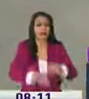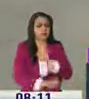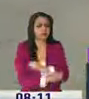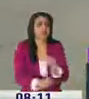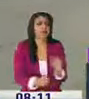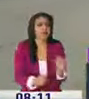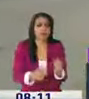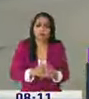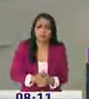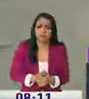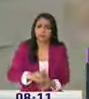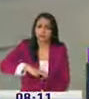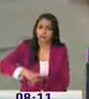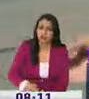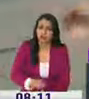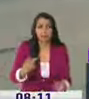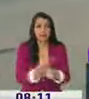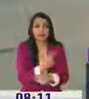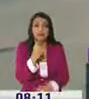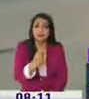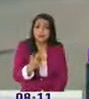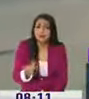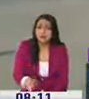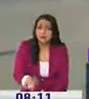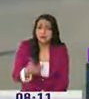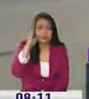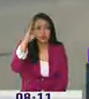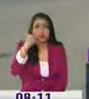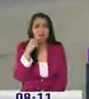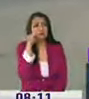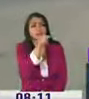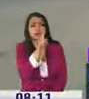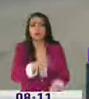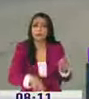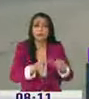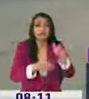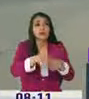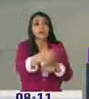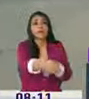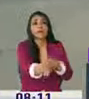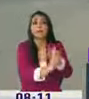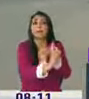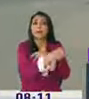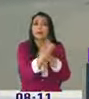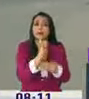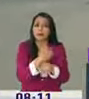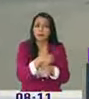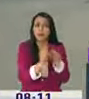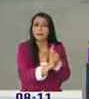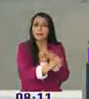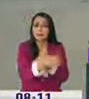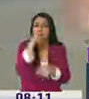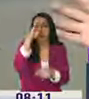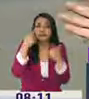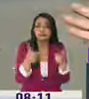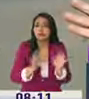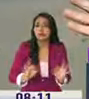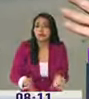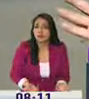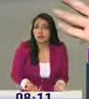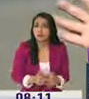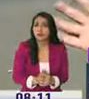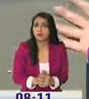los patrulleros no pueden perseguir porque la gente coge y se tira para abajo, los delincuentes se tiran, por mi calle saben pasar,